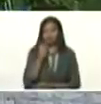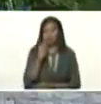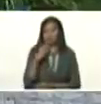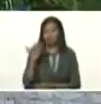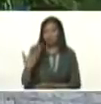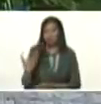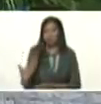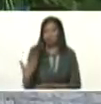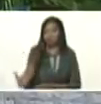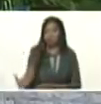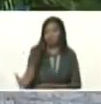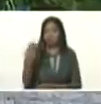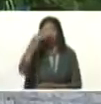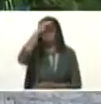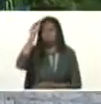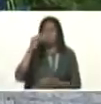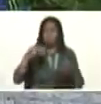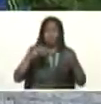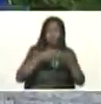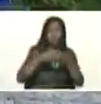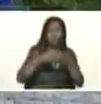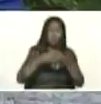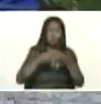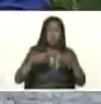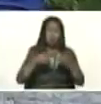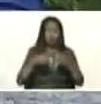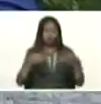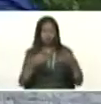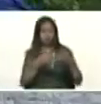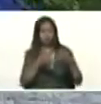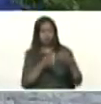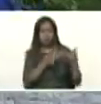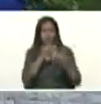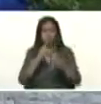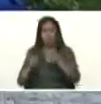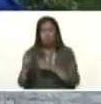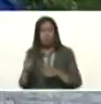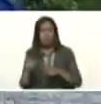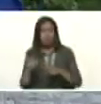Trump reunido con un grupo de,